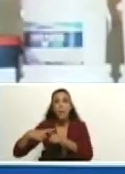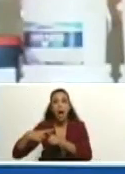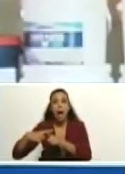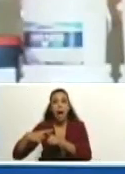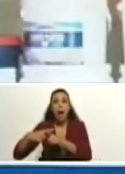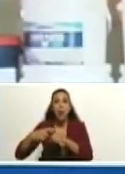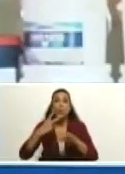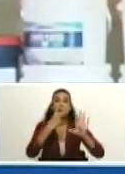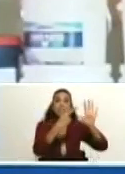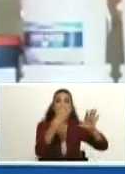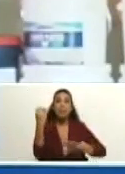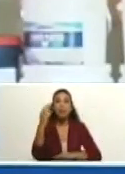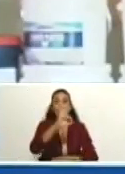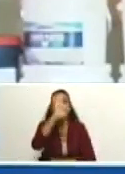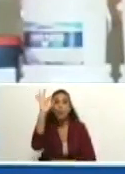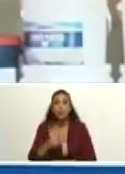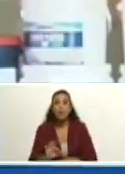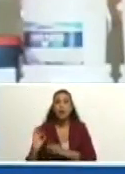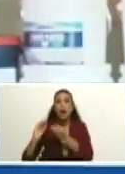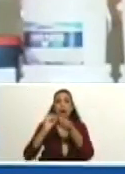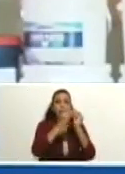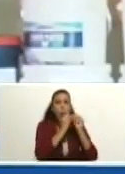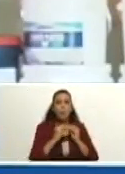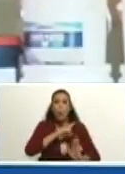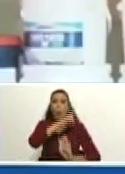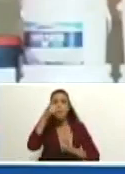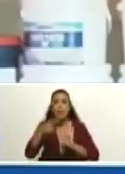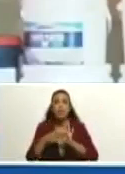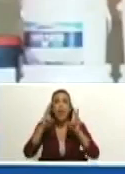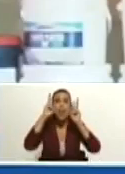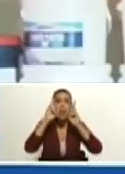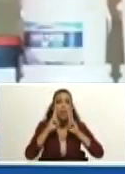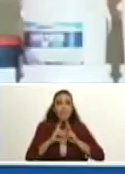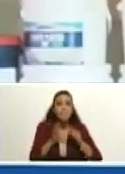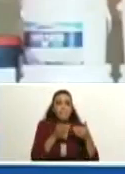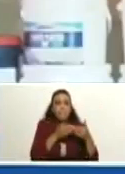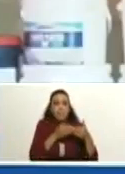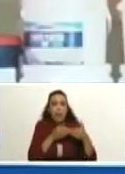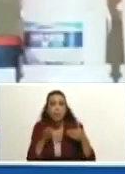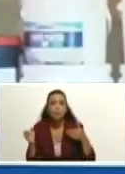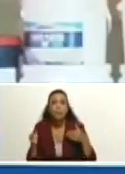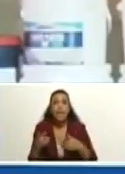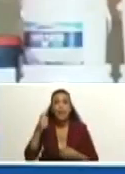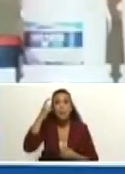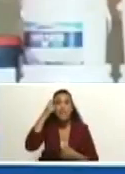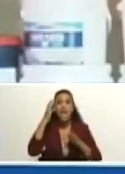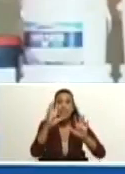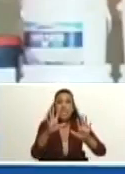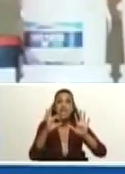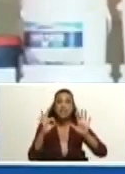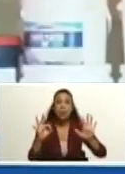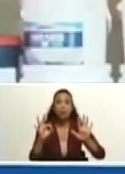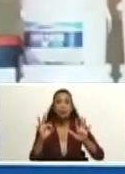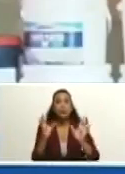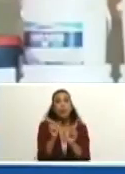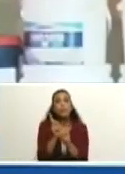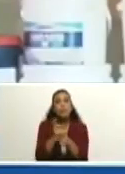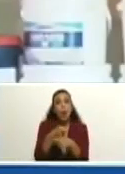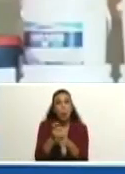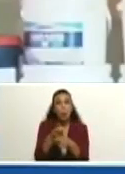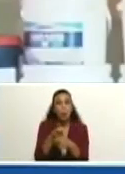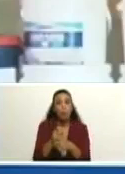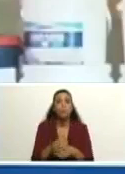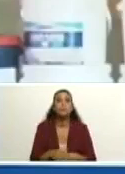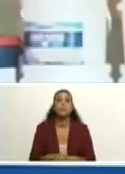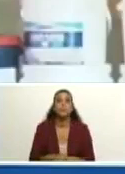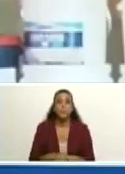llevamos el 70% de su recuperación. Estamos en el día 18, hoy es 18, ¿verdad?